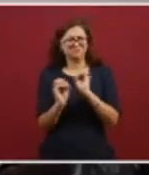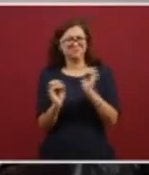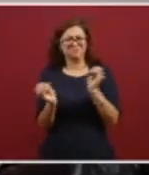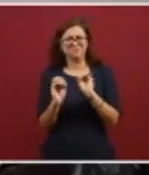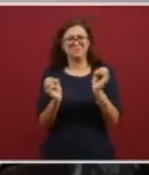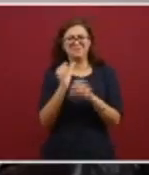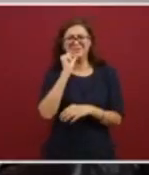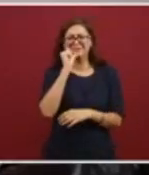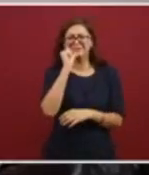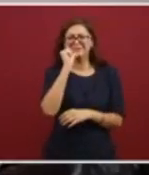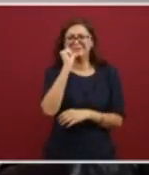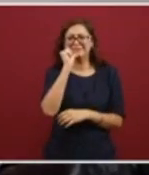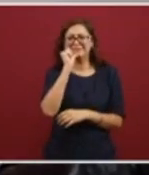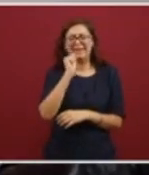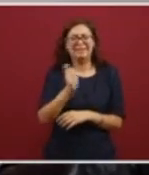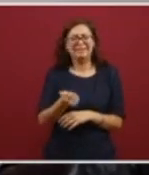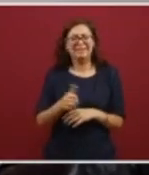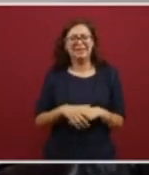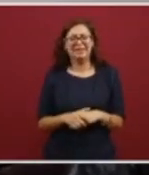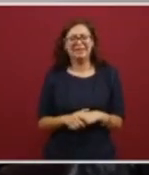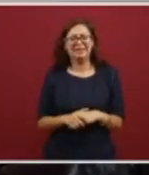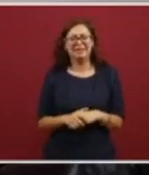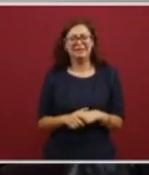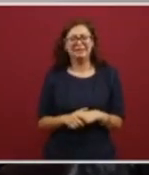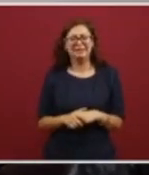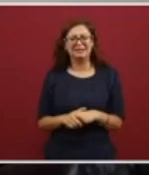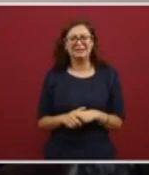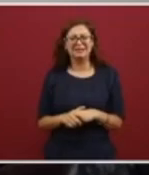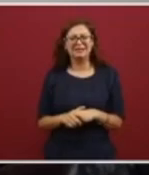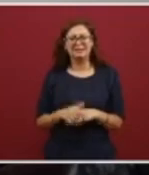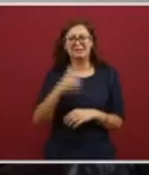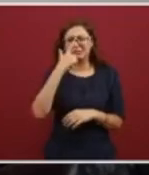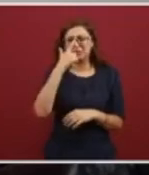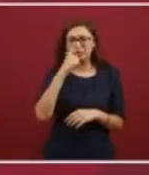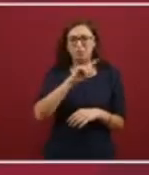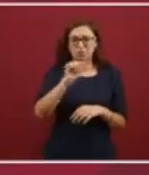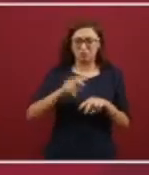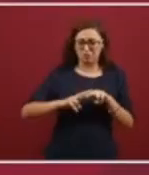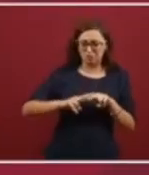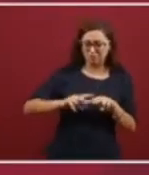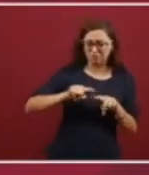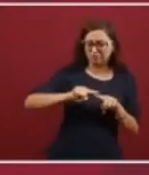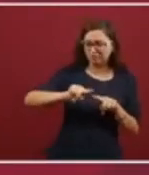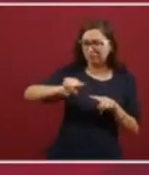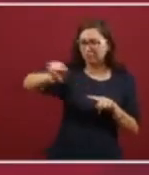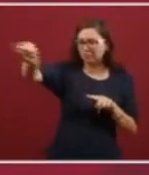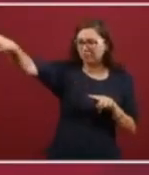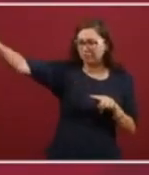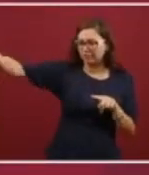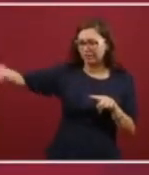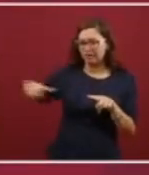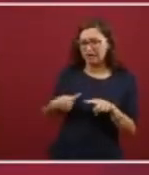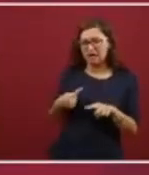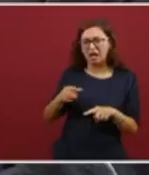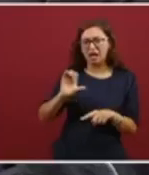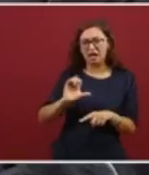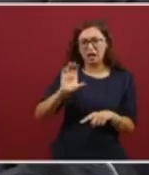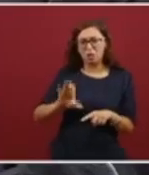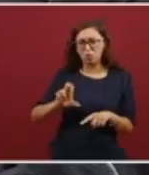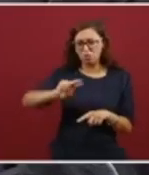regreso de Cancún a Escárcega es por la carretera que se hizo en los años 60.